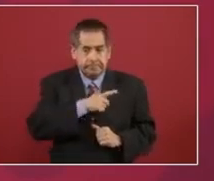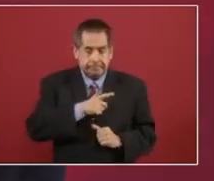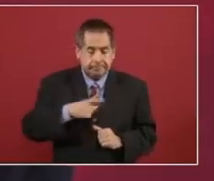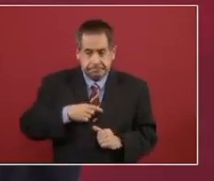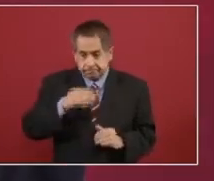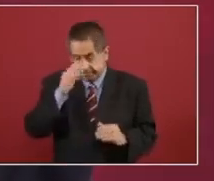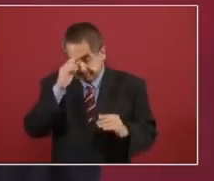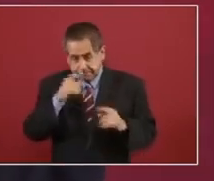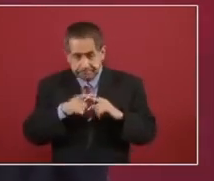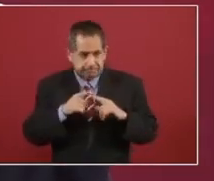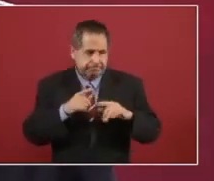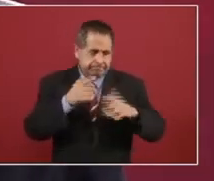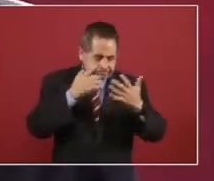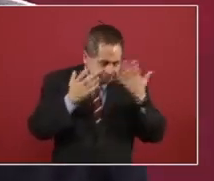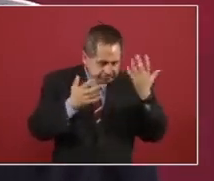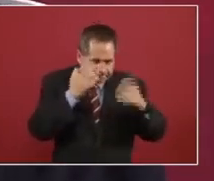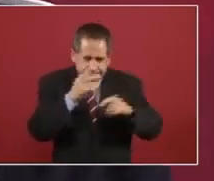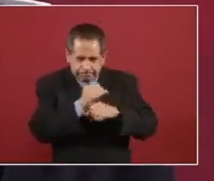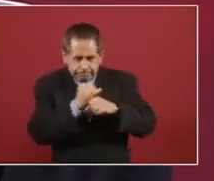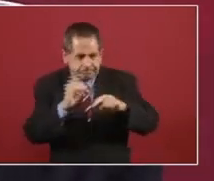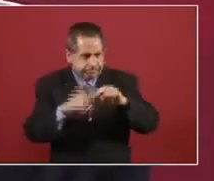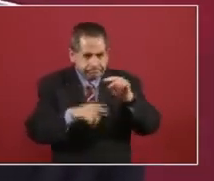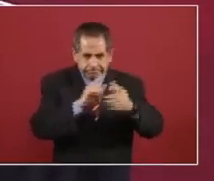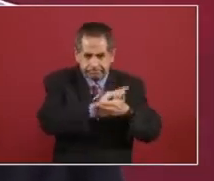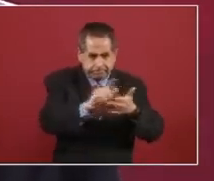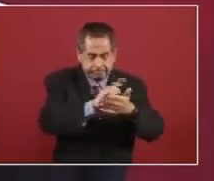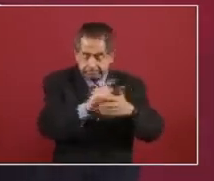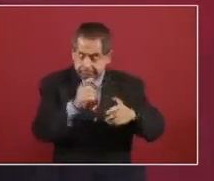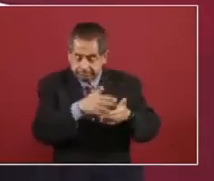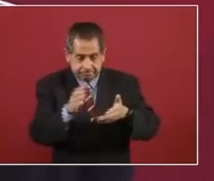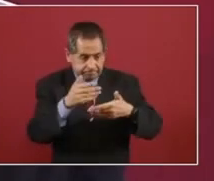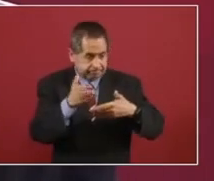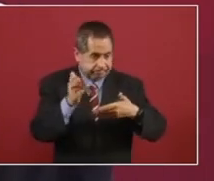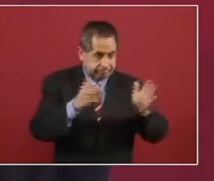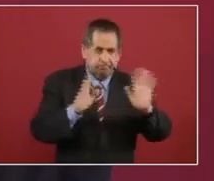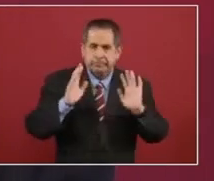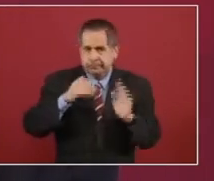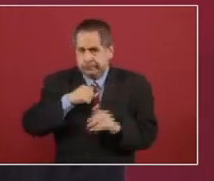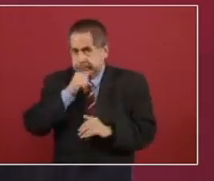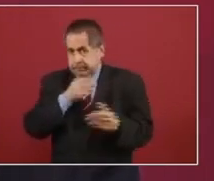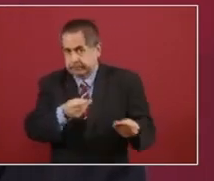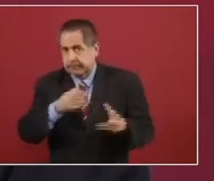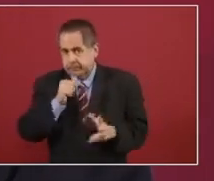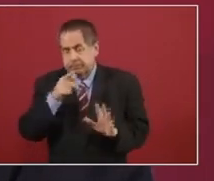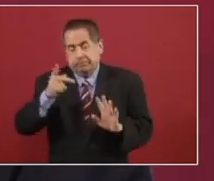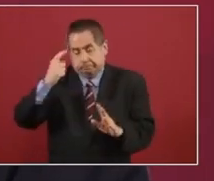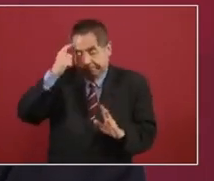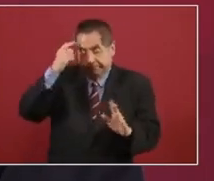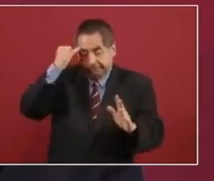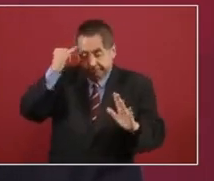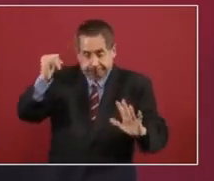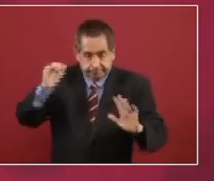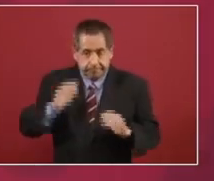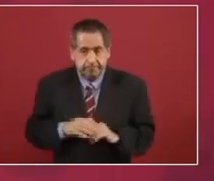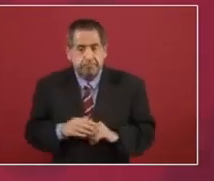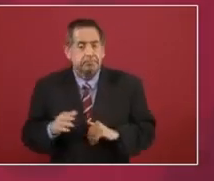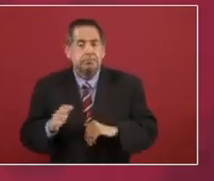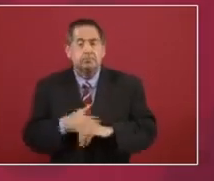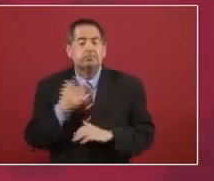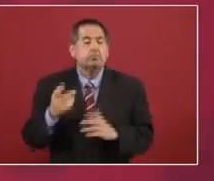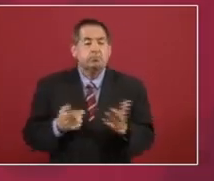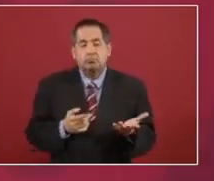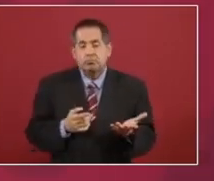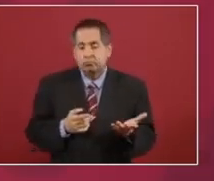ahí limpiando. No tengo información, pero supongo, porque no